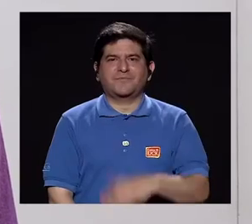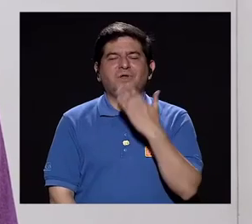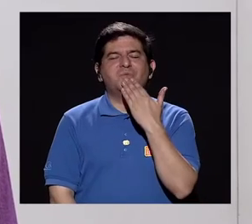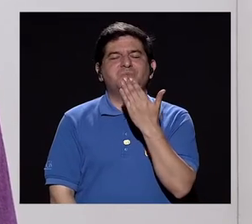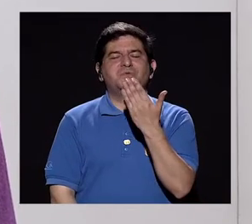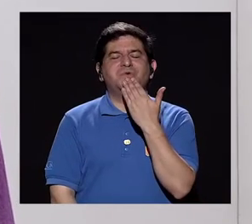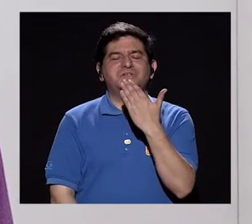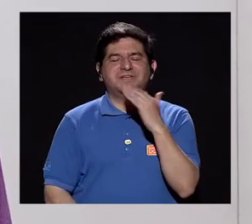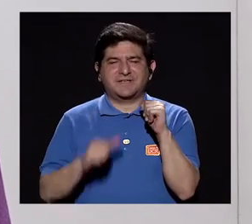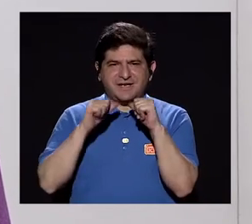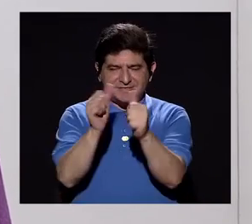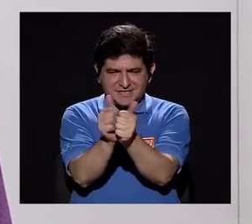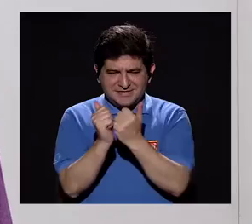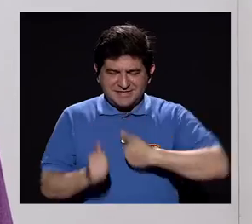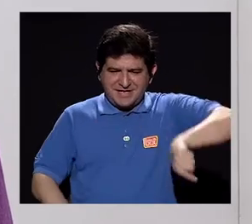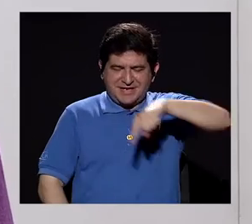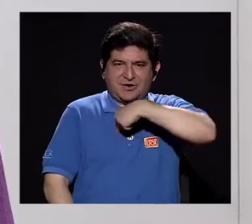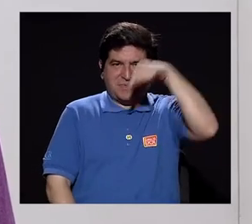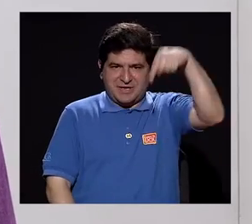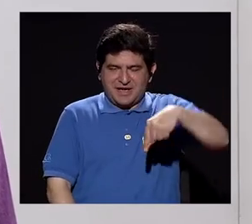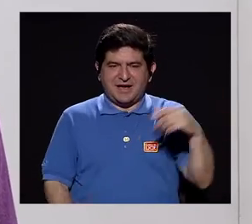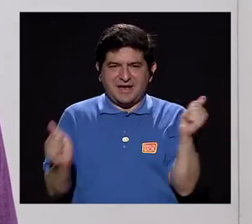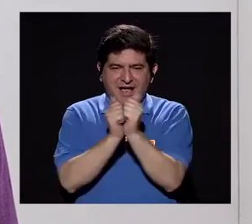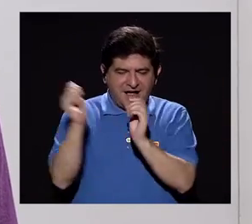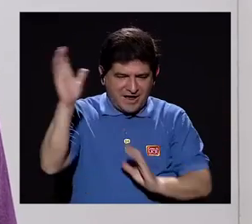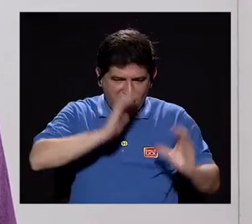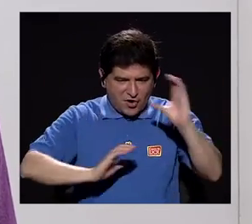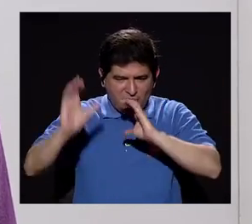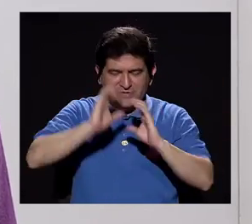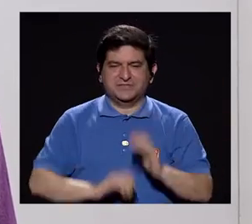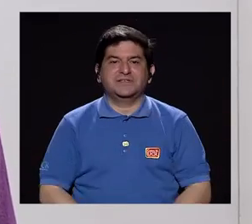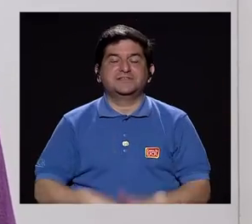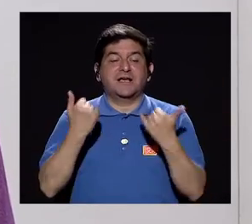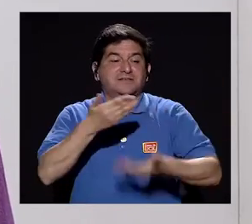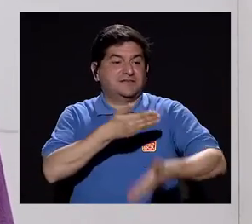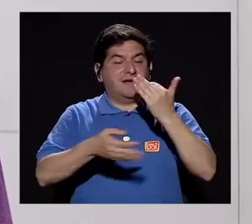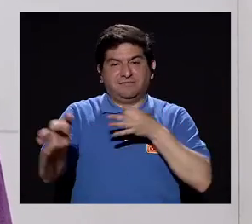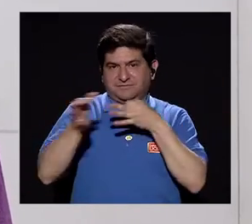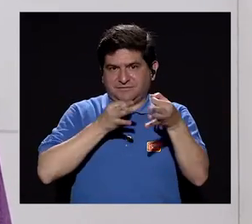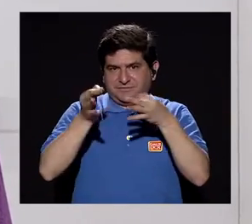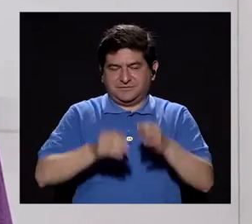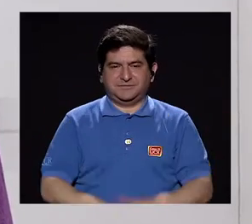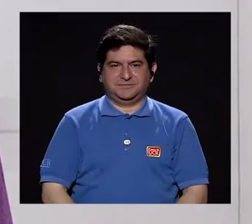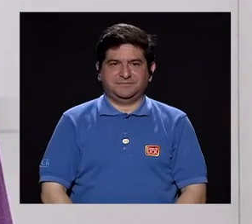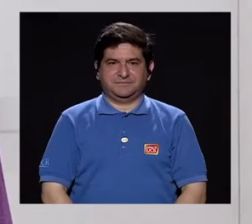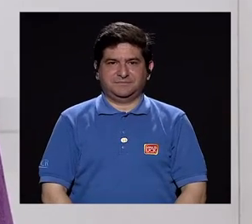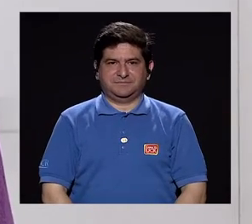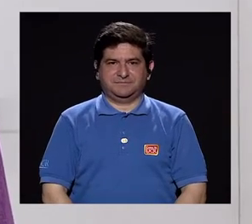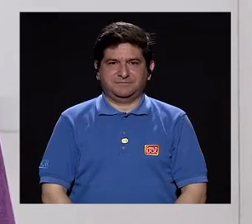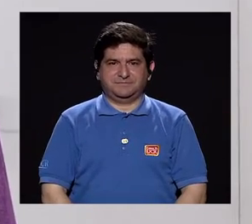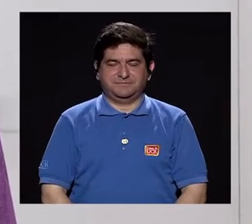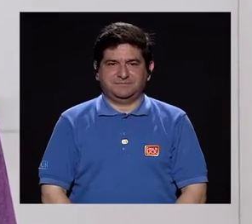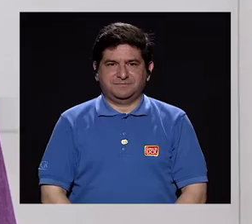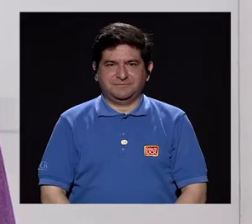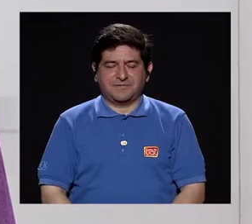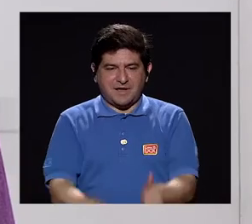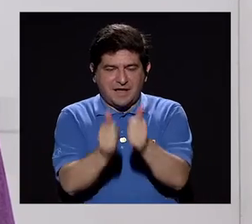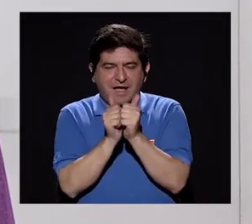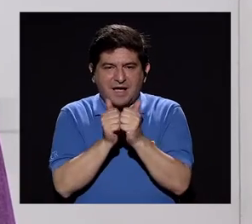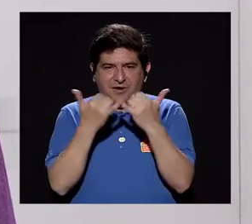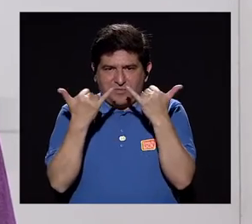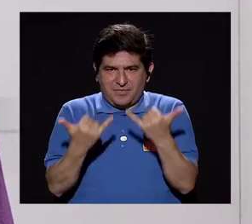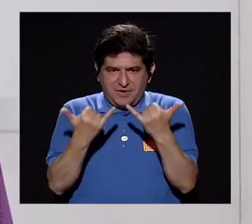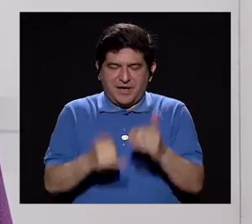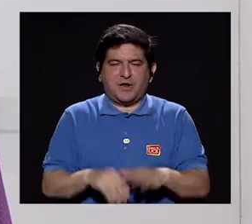muchas gracias por continuar con nosotros aquí en conciencia tal y como lo anunciamos en el segmento anterior nos